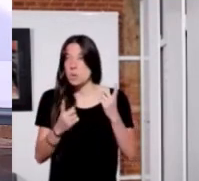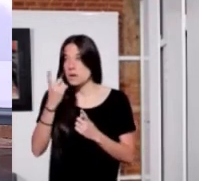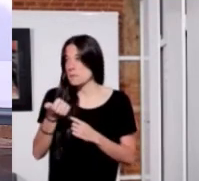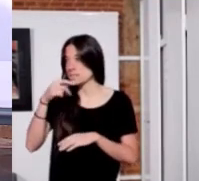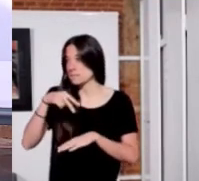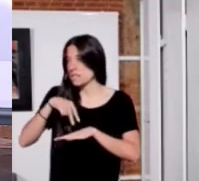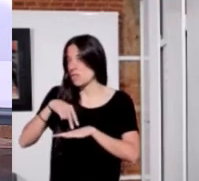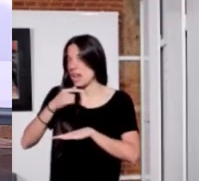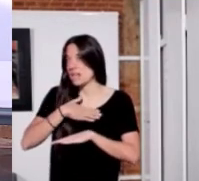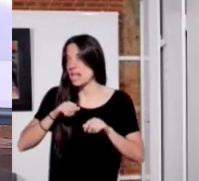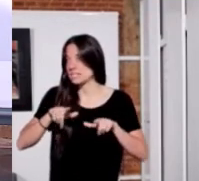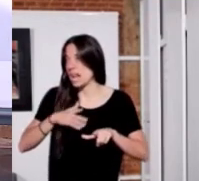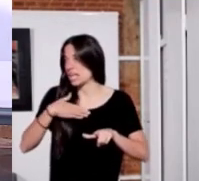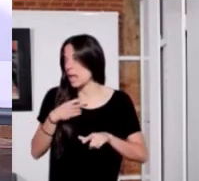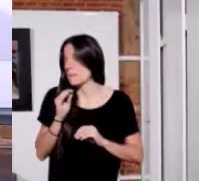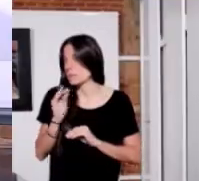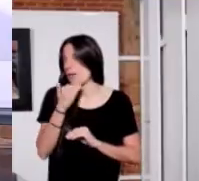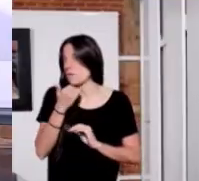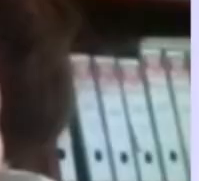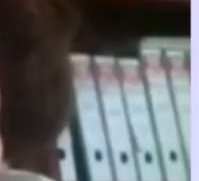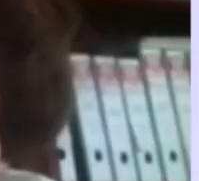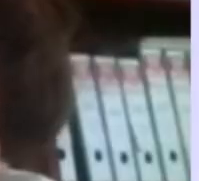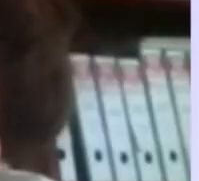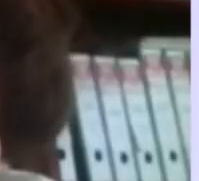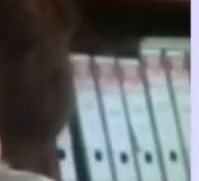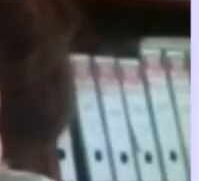quisiera hacer alguna pregunta.